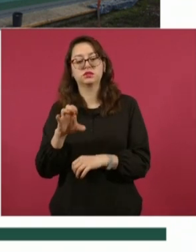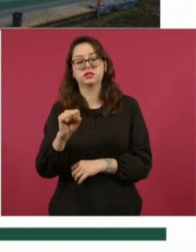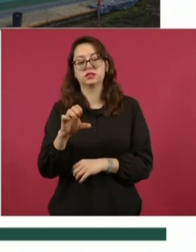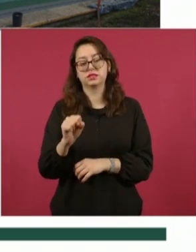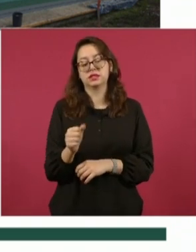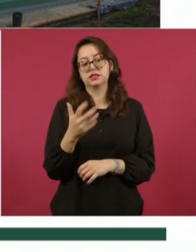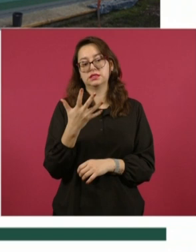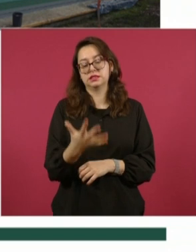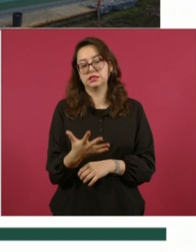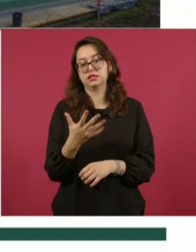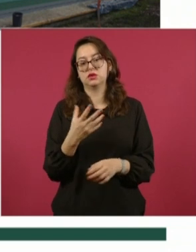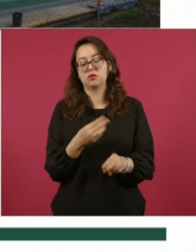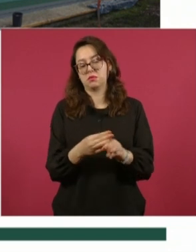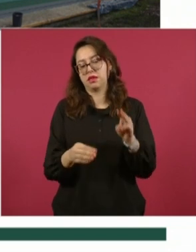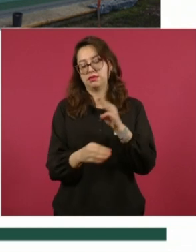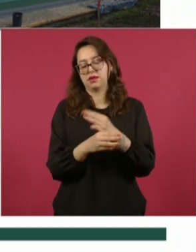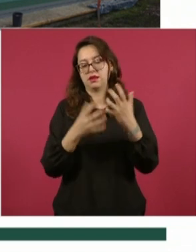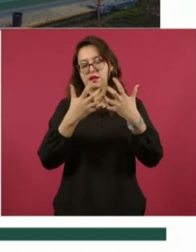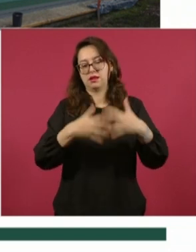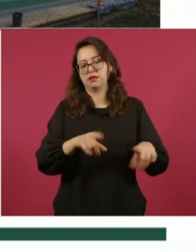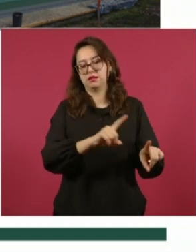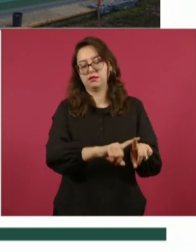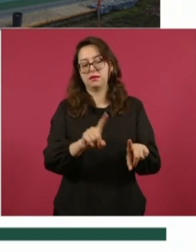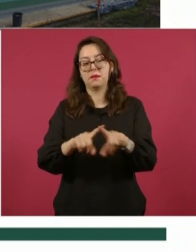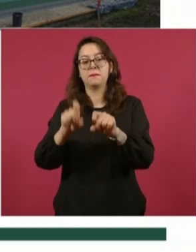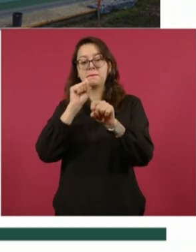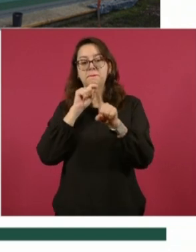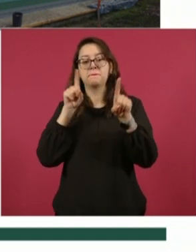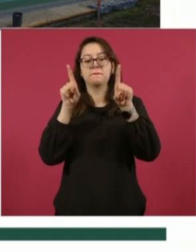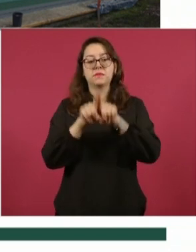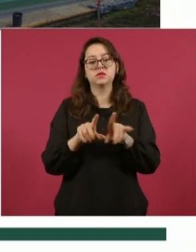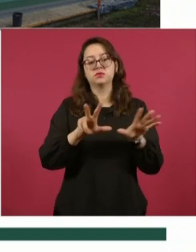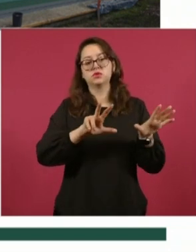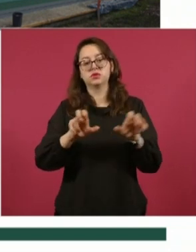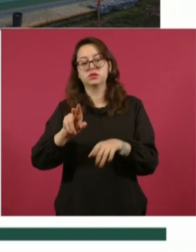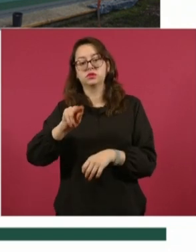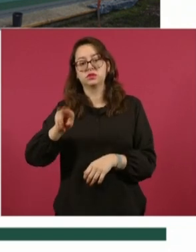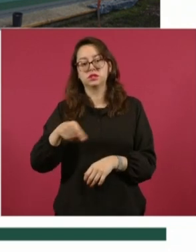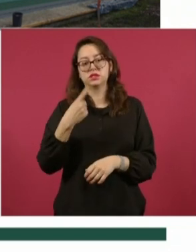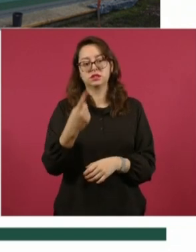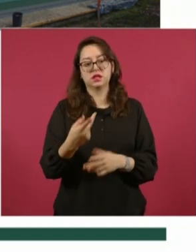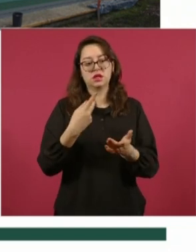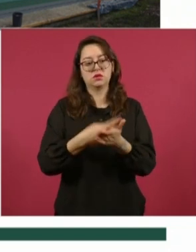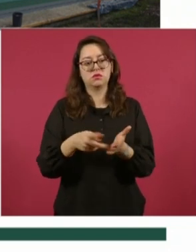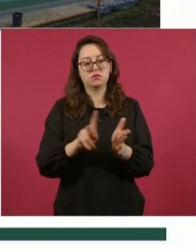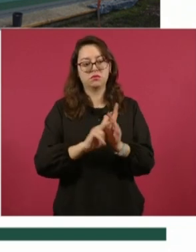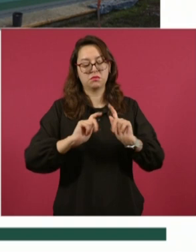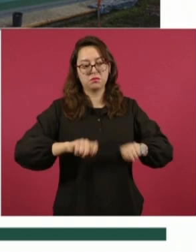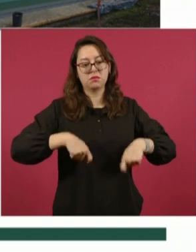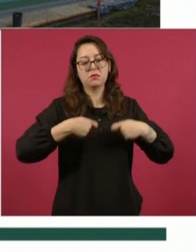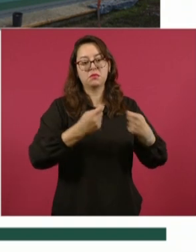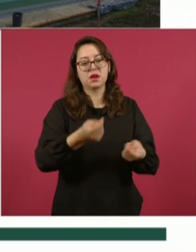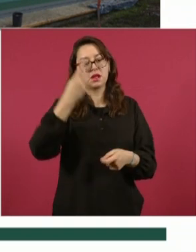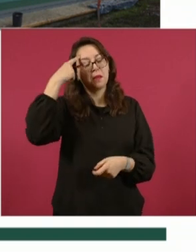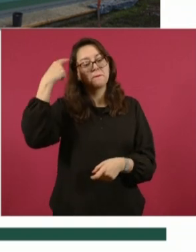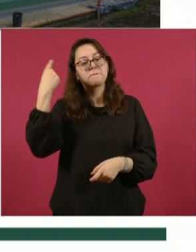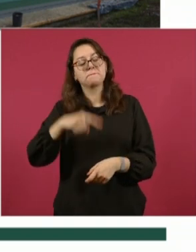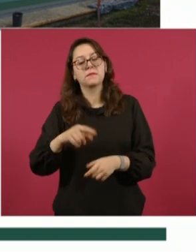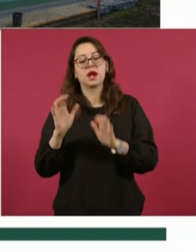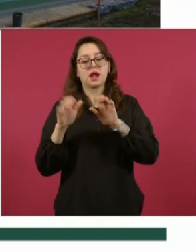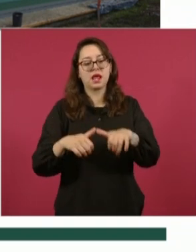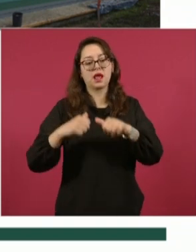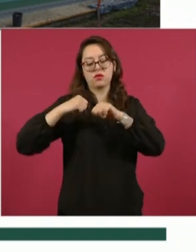se autorizaron 2.041 plazas para la implementación y cuerpos de gobierno, además para la basificación